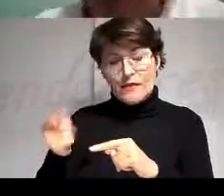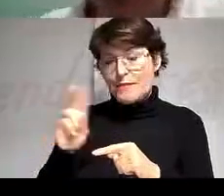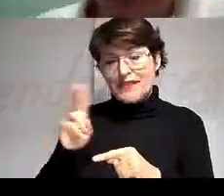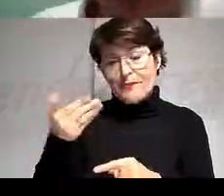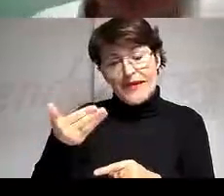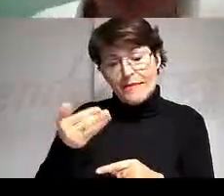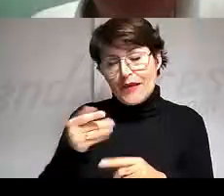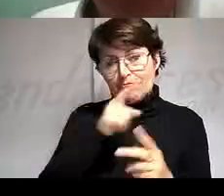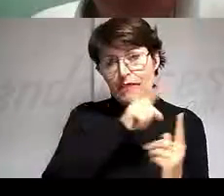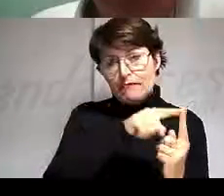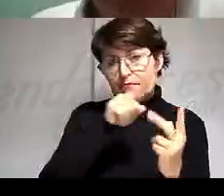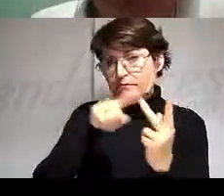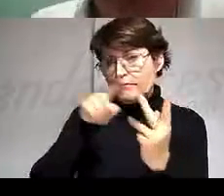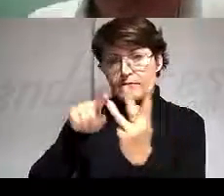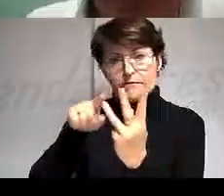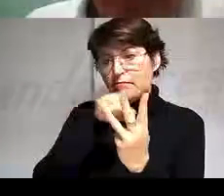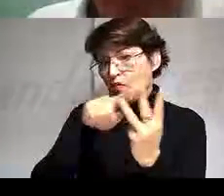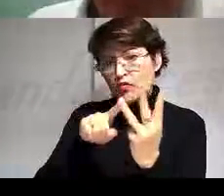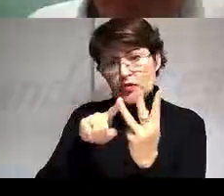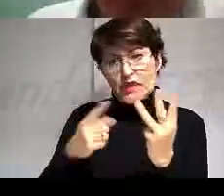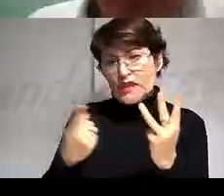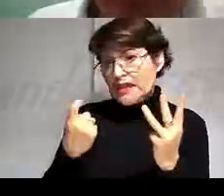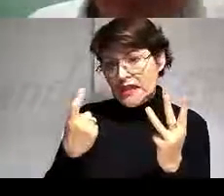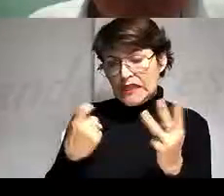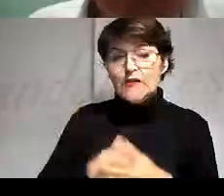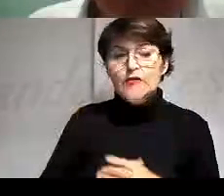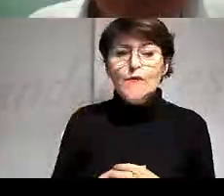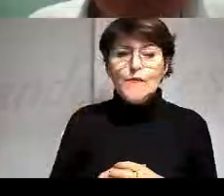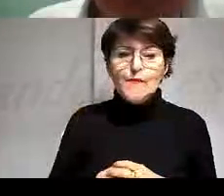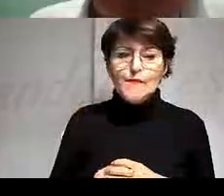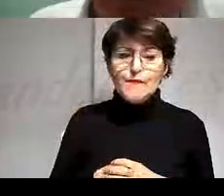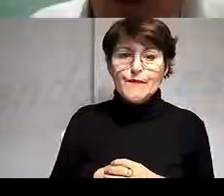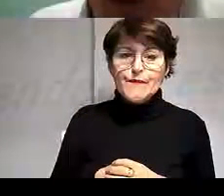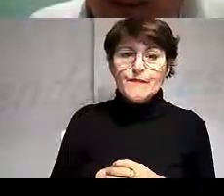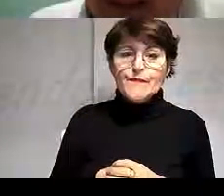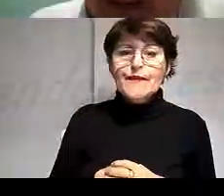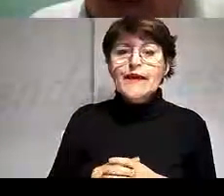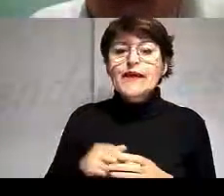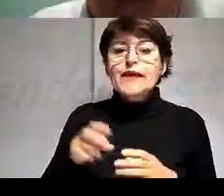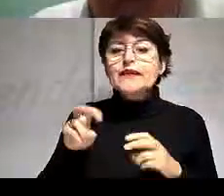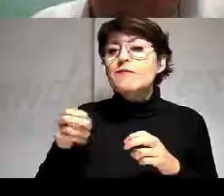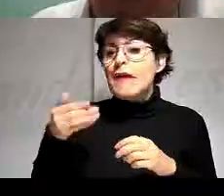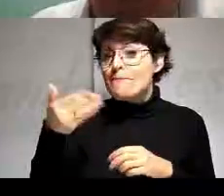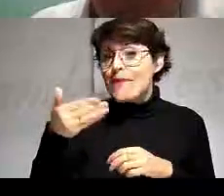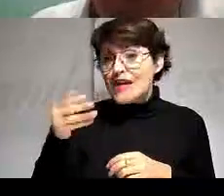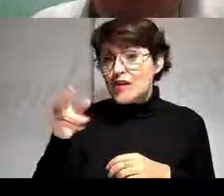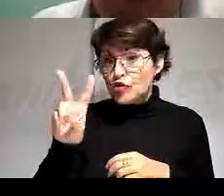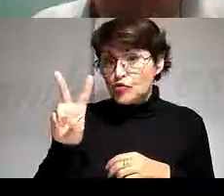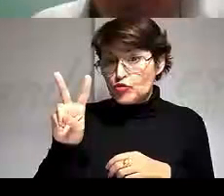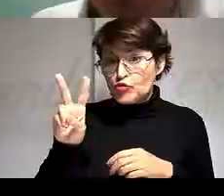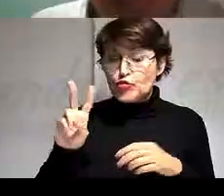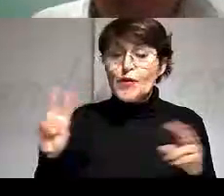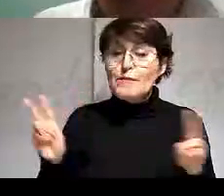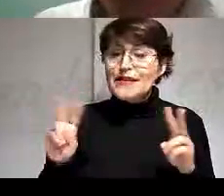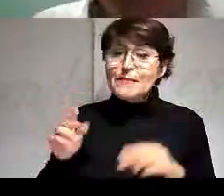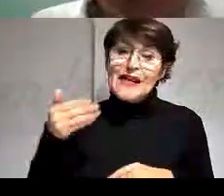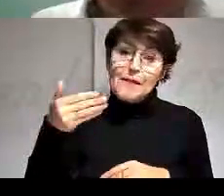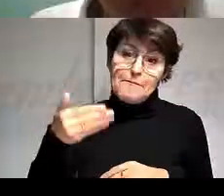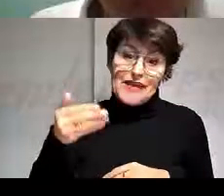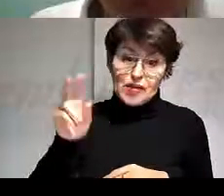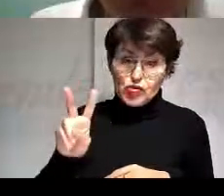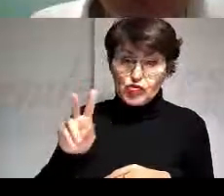el normal. En el caso de la vitamina B2, que sí que está presente en este producto y no en los